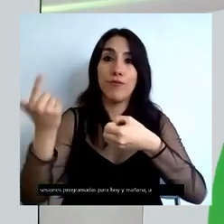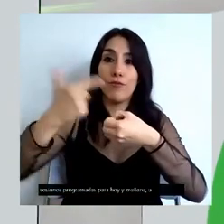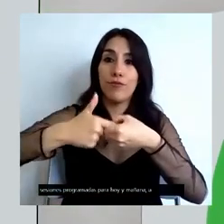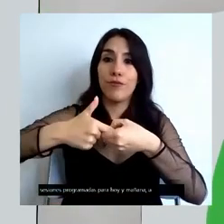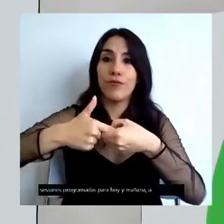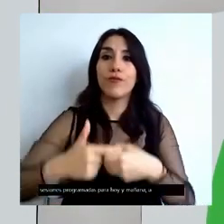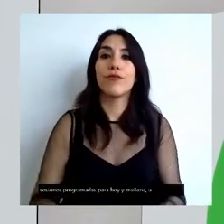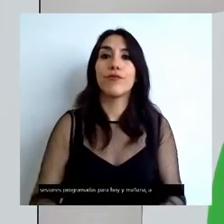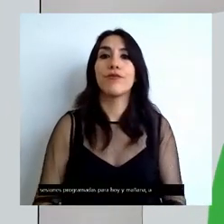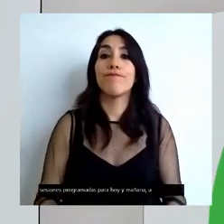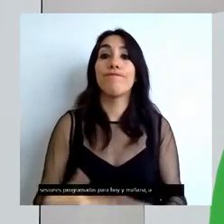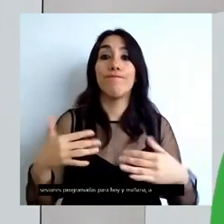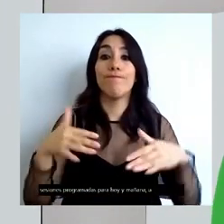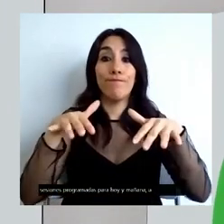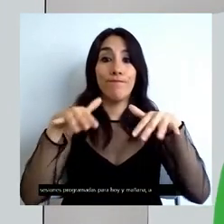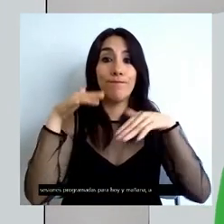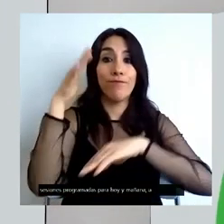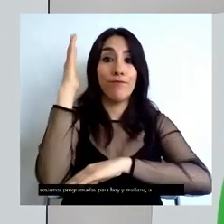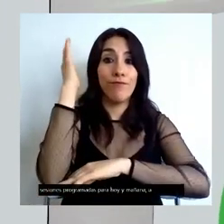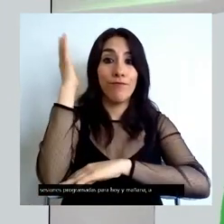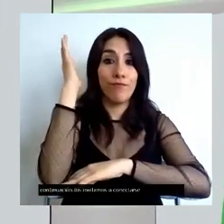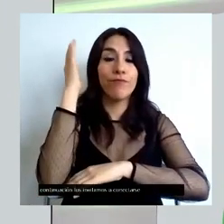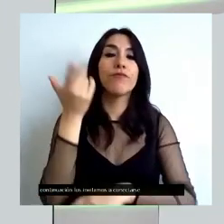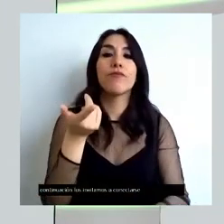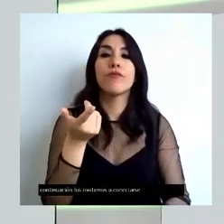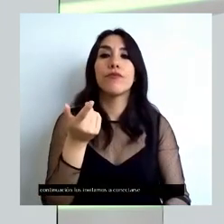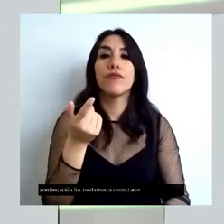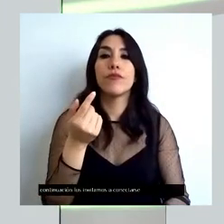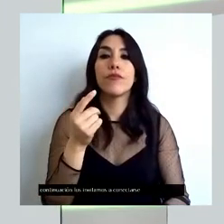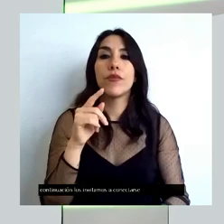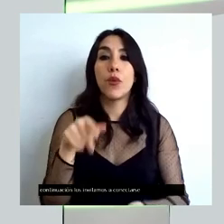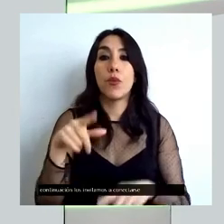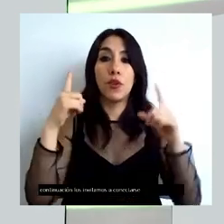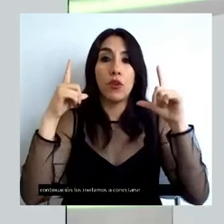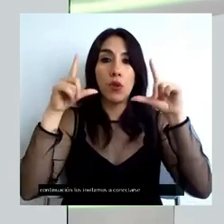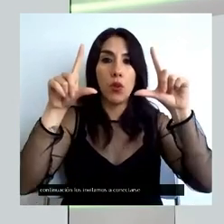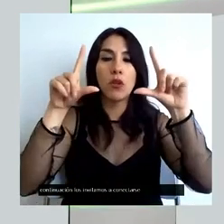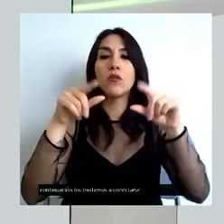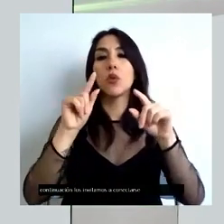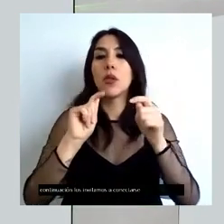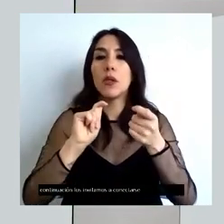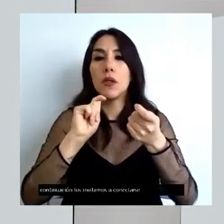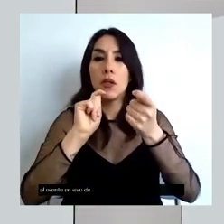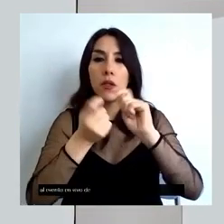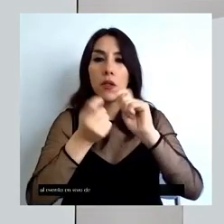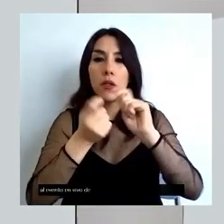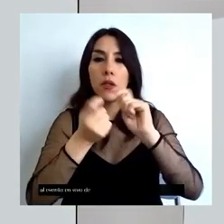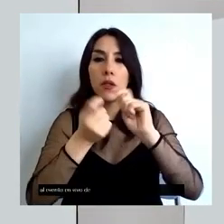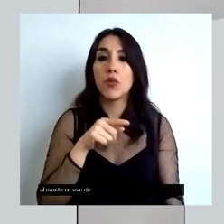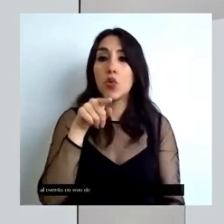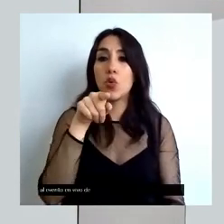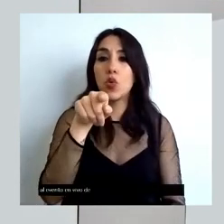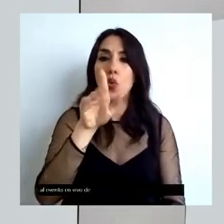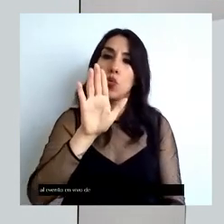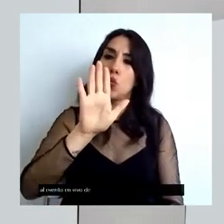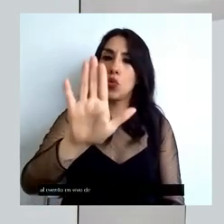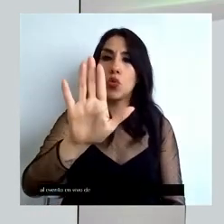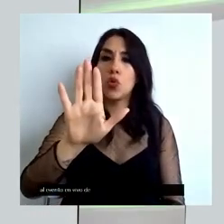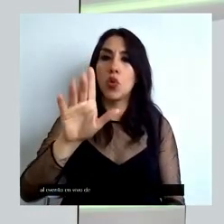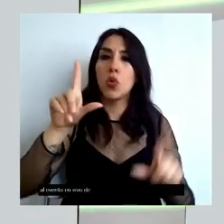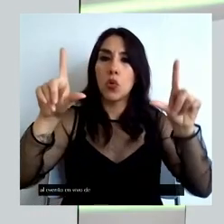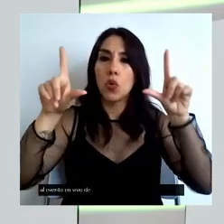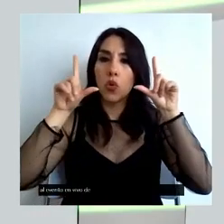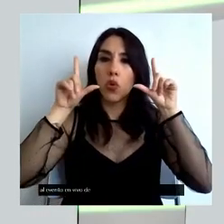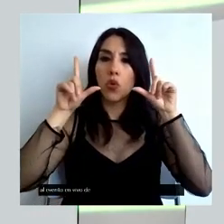Impact Transfer, Escala tu Impacto, que se realizará por Zoom y la pueden agendar desde nuestra